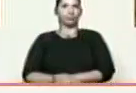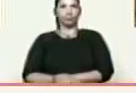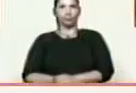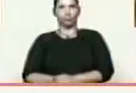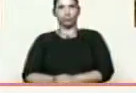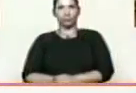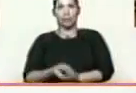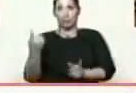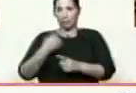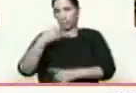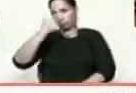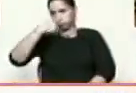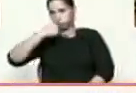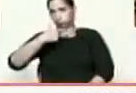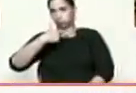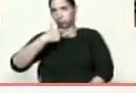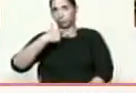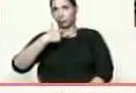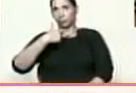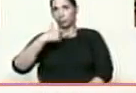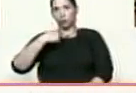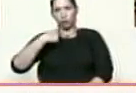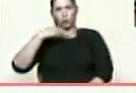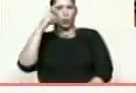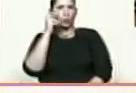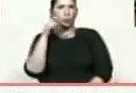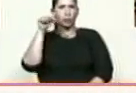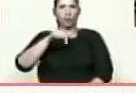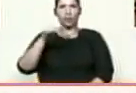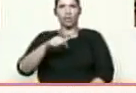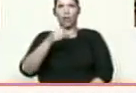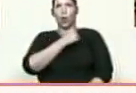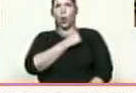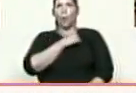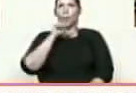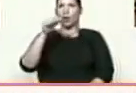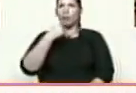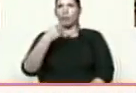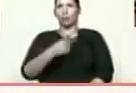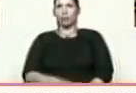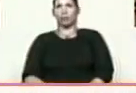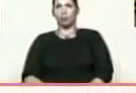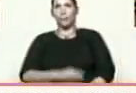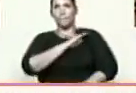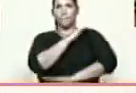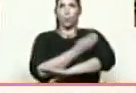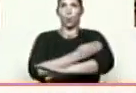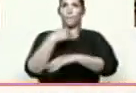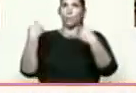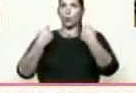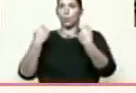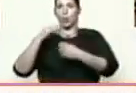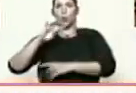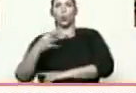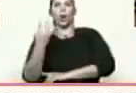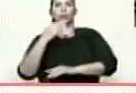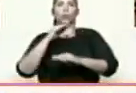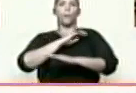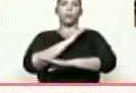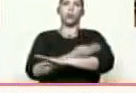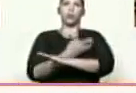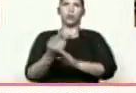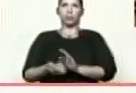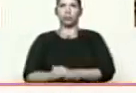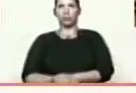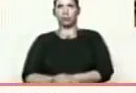Deberíamos sincerarlo. Yo he escuchado aquí a compatriotas que dicen, el poder popular es un cuarto poder,